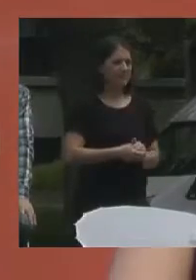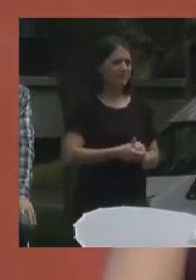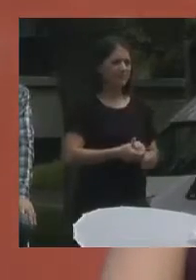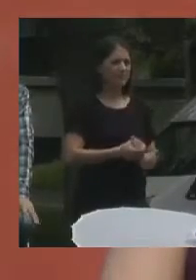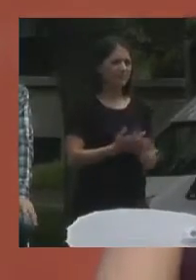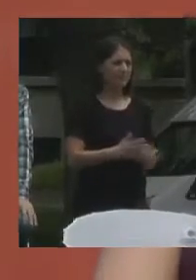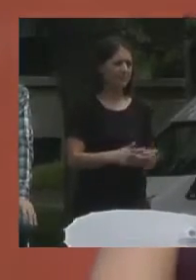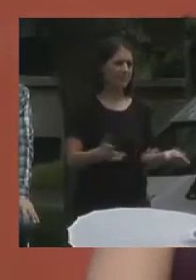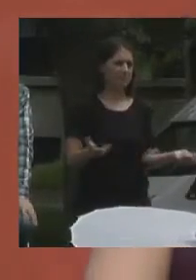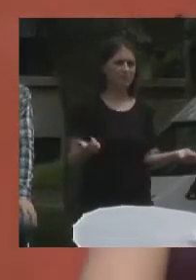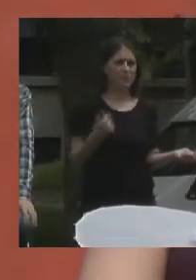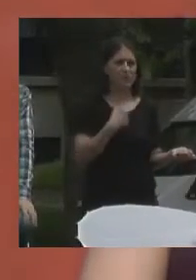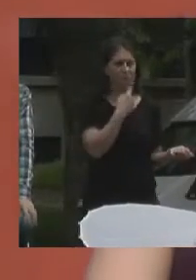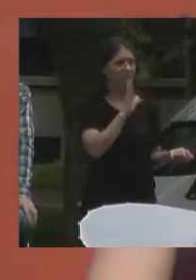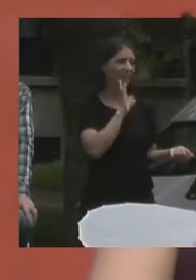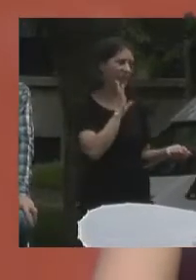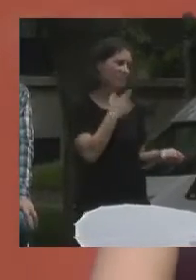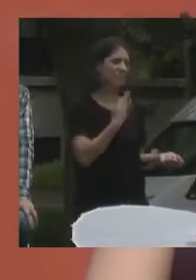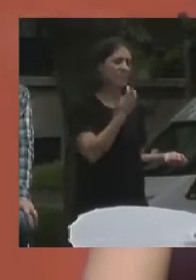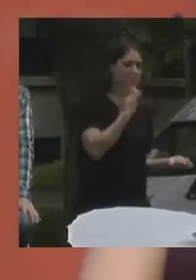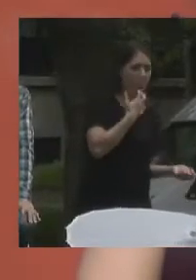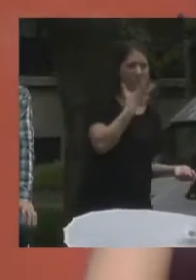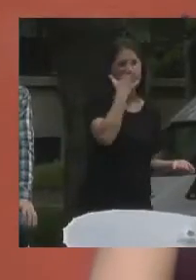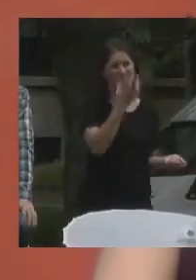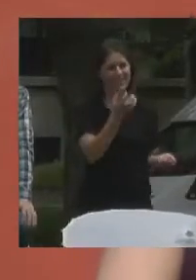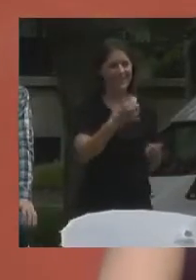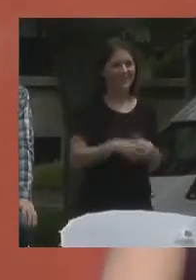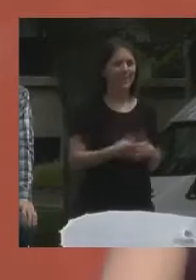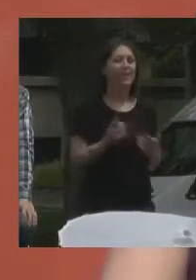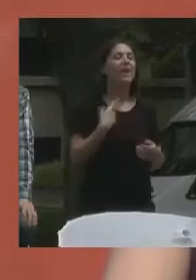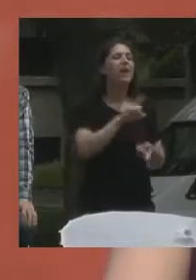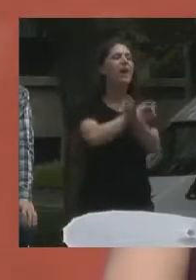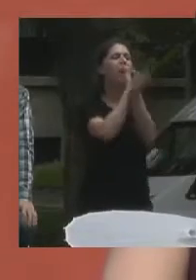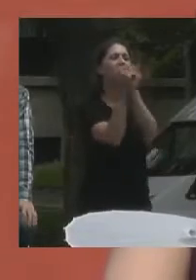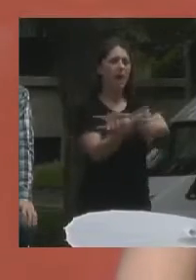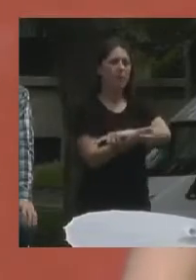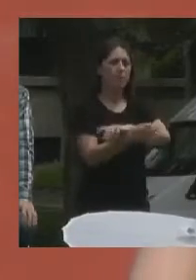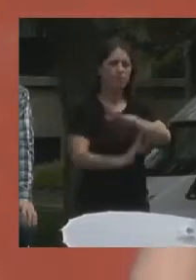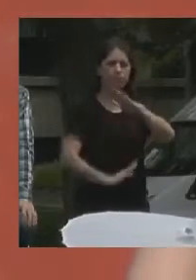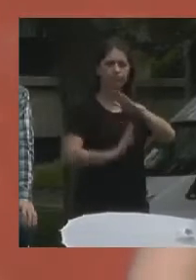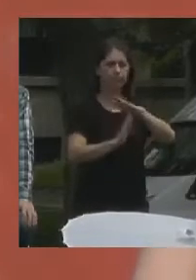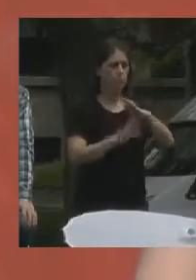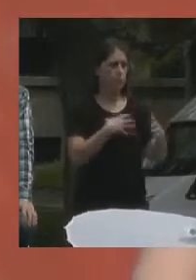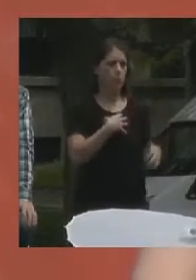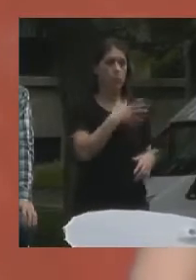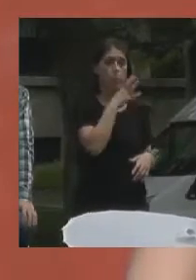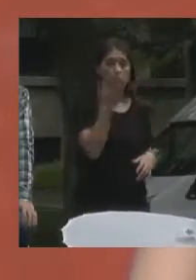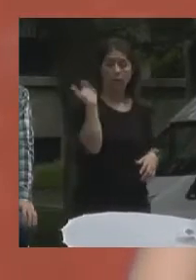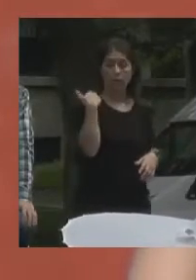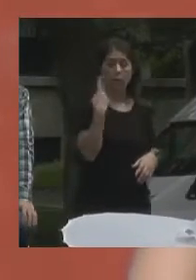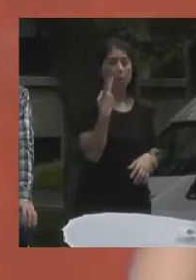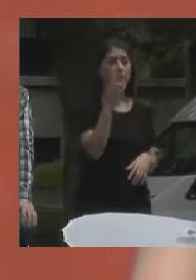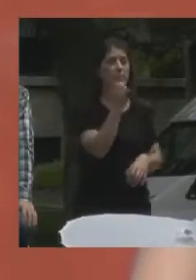Eu dicía ya antes, de medio de broma, medio en serio, o cambio é irreversible, porque o 20 de decembro